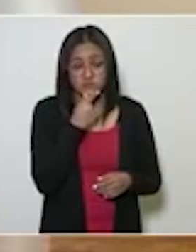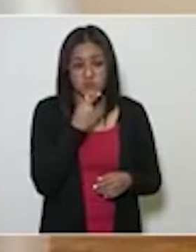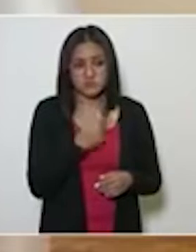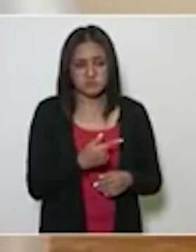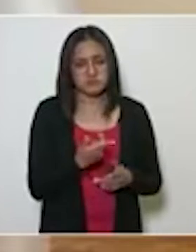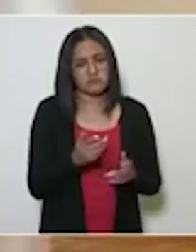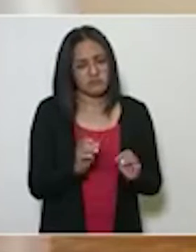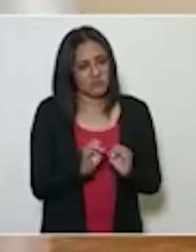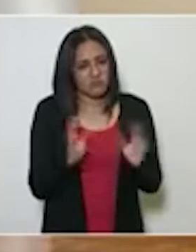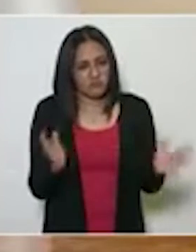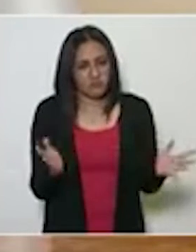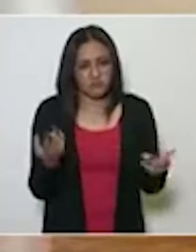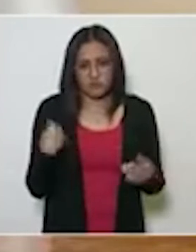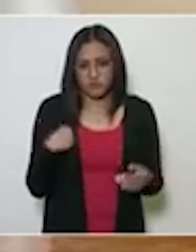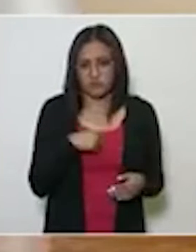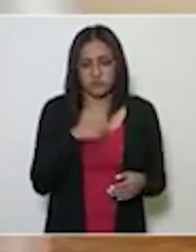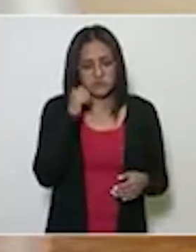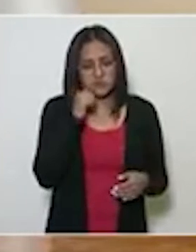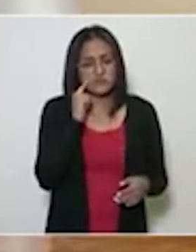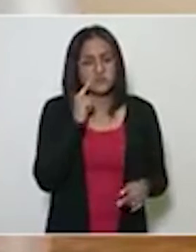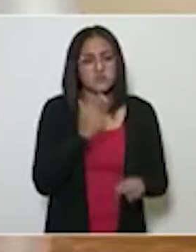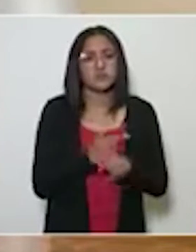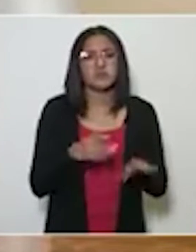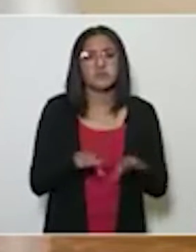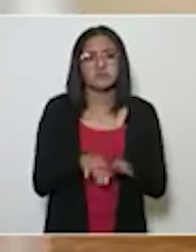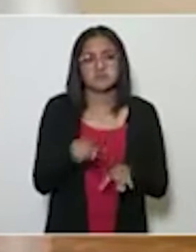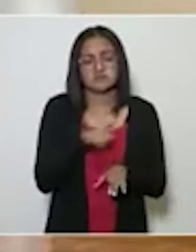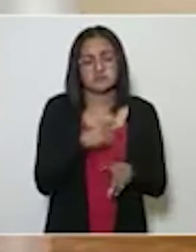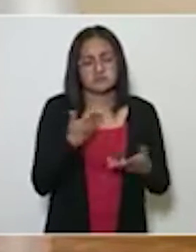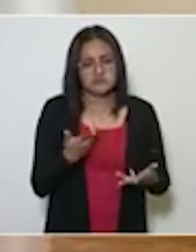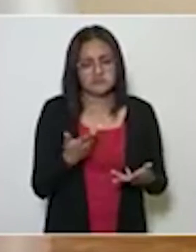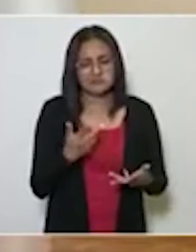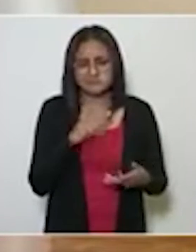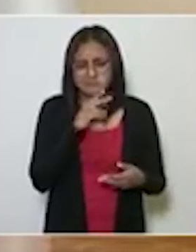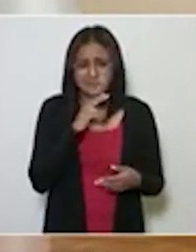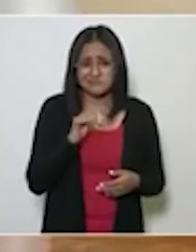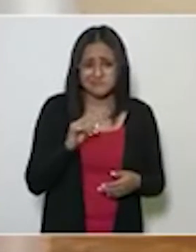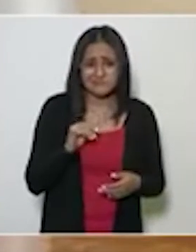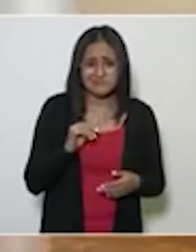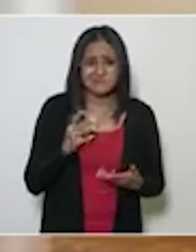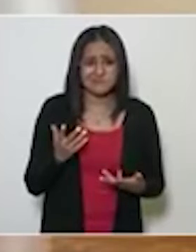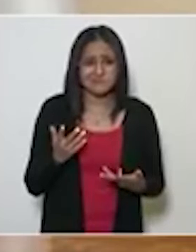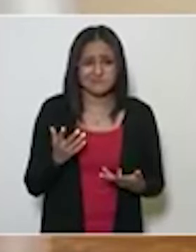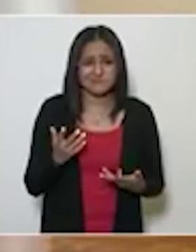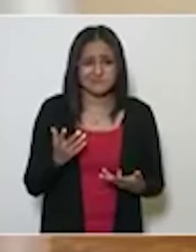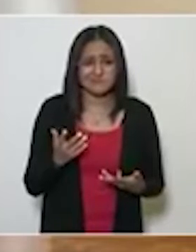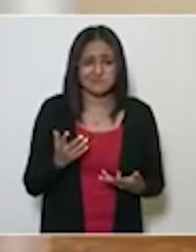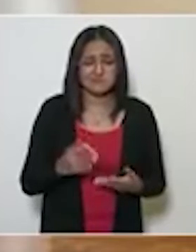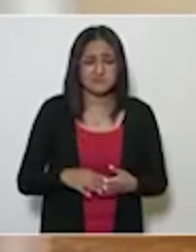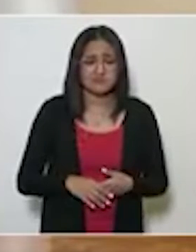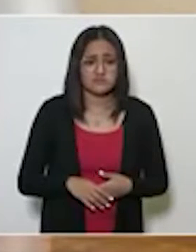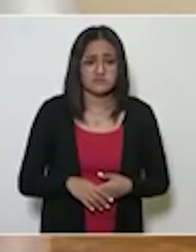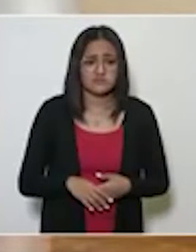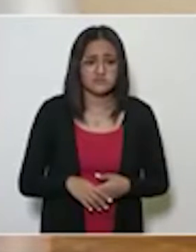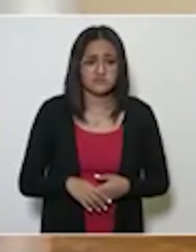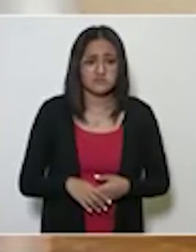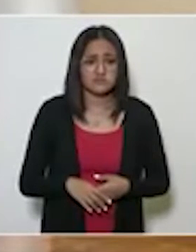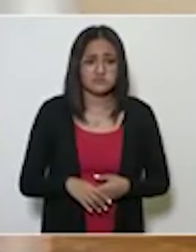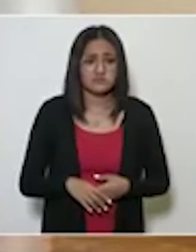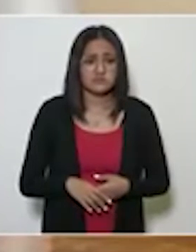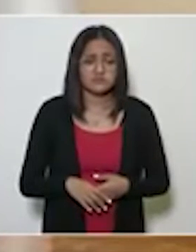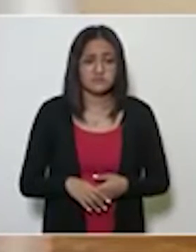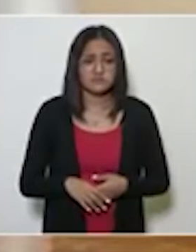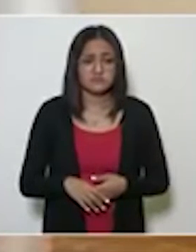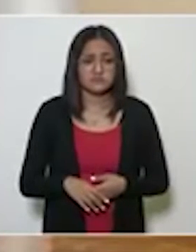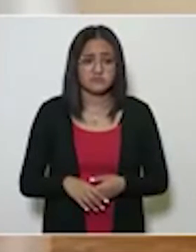Y claro que nosotros siempre lo vemos eso como un pendiente. Lo vemos como un pendiente. Tiene